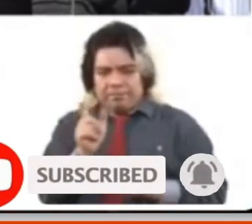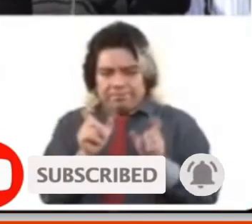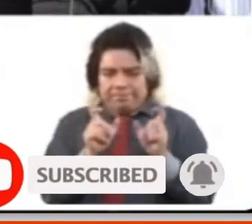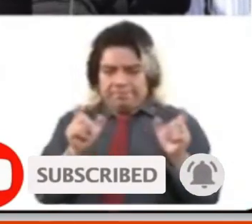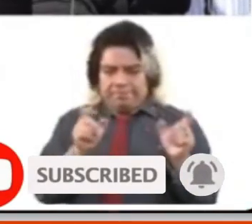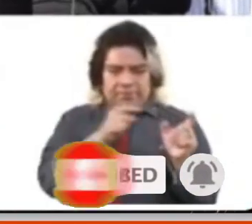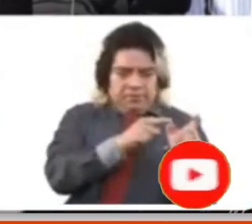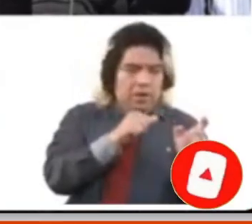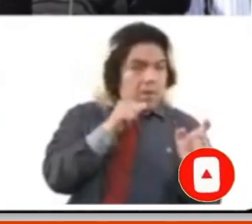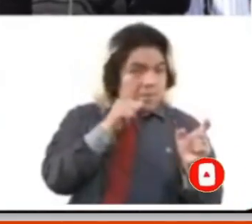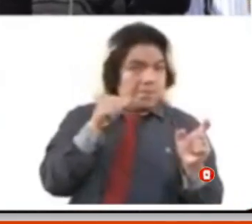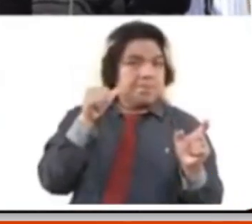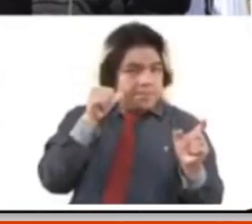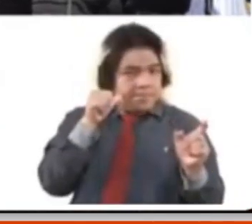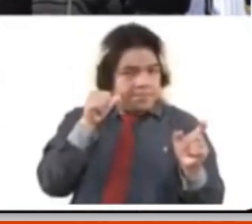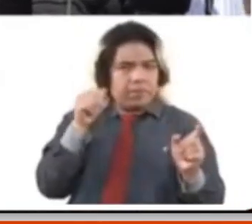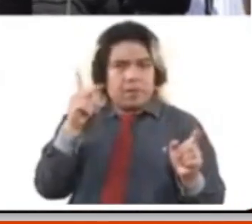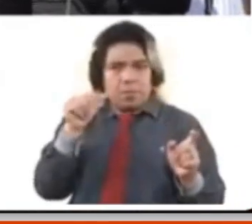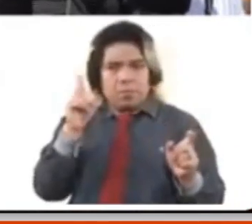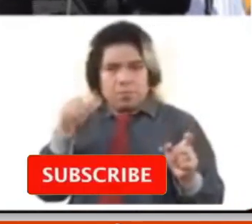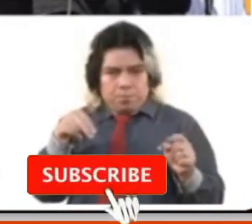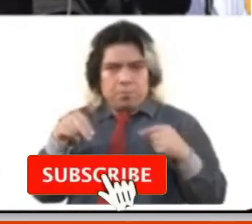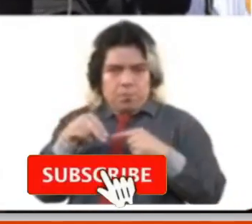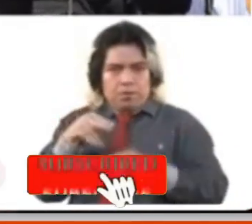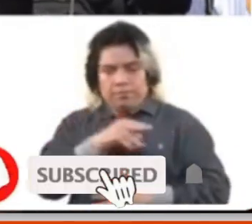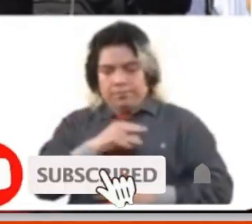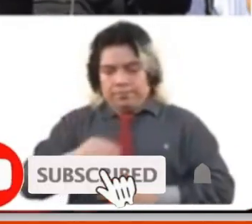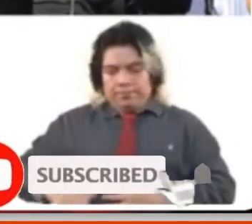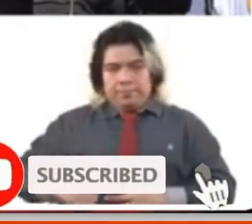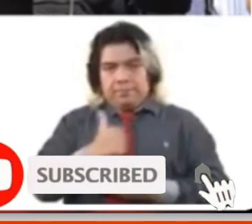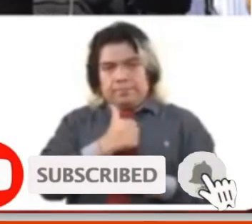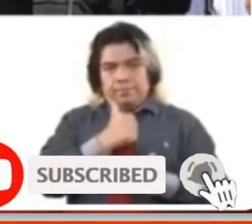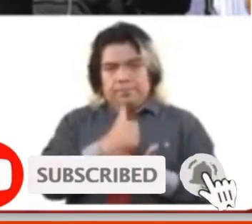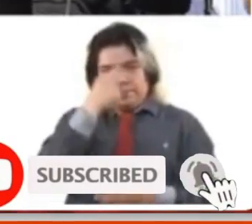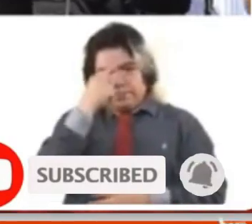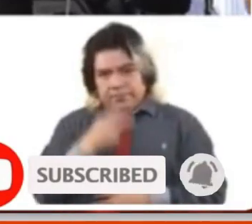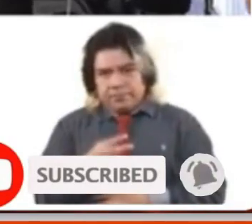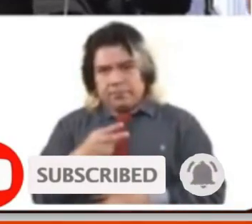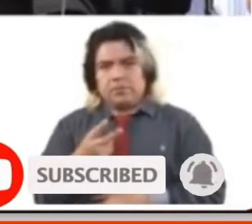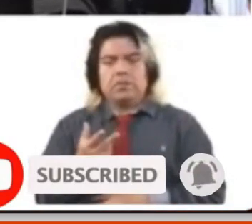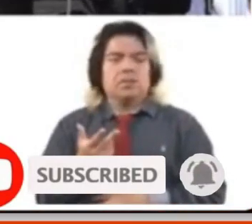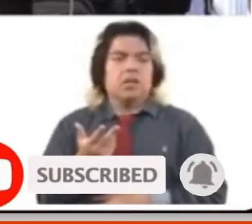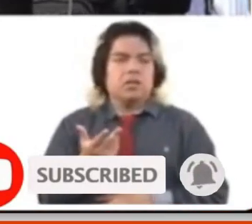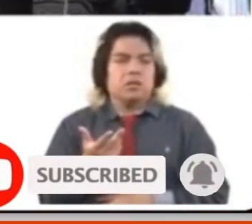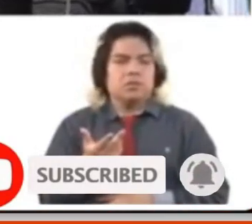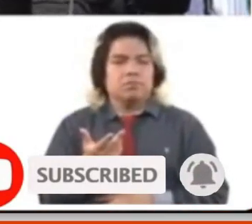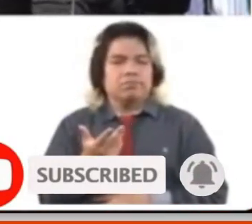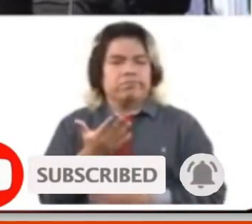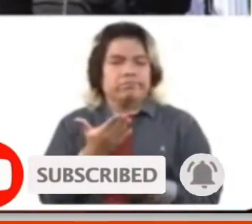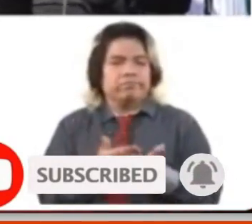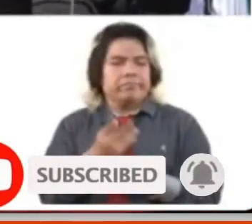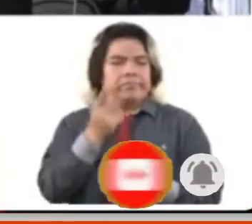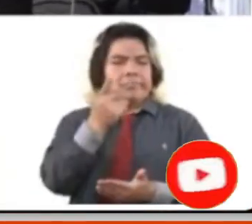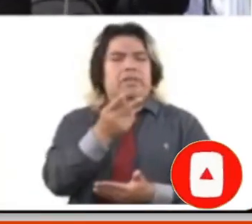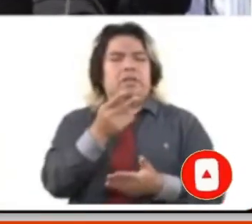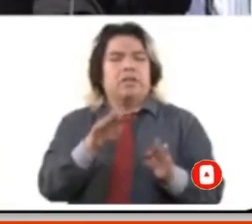el día de ayer el PAN en el gobierno, en el Congreso de la Ciudad de México reventó la sesión en la que se iba a proponer crear